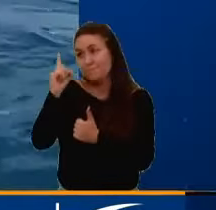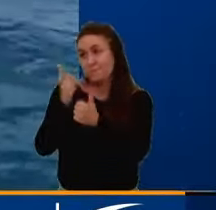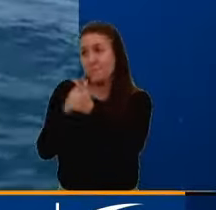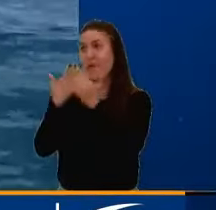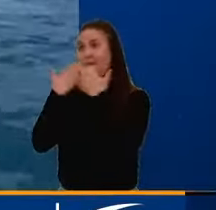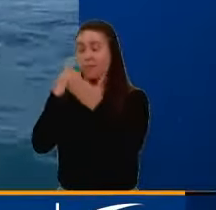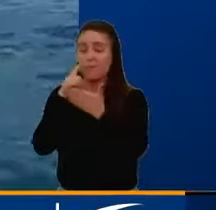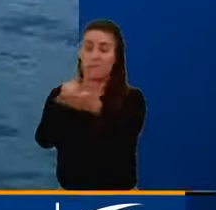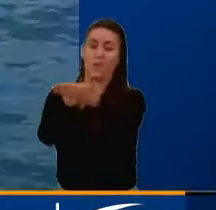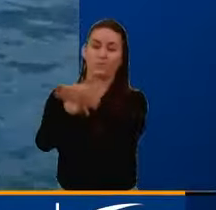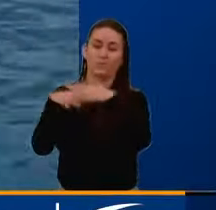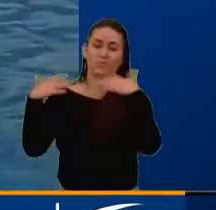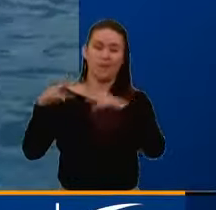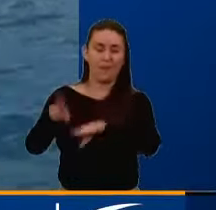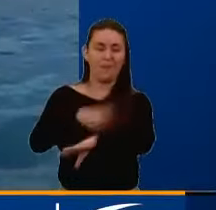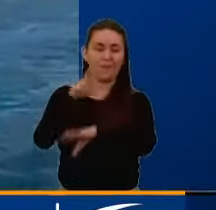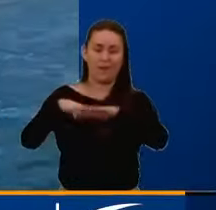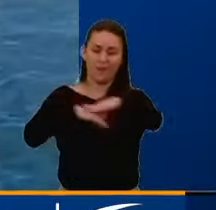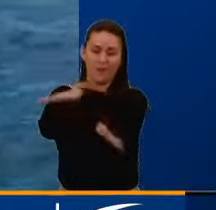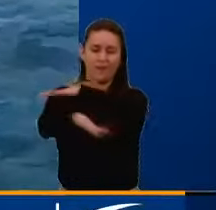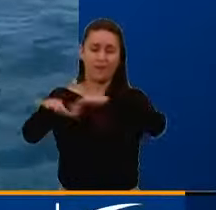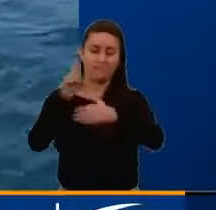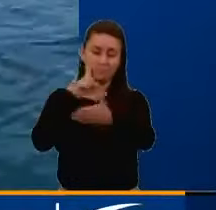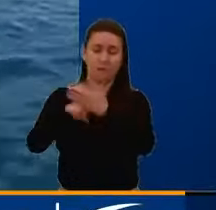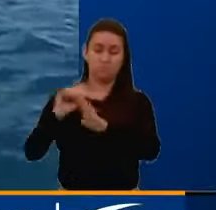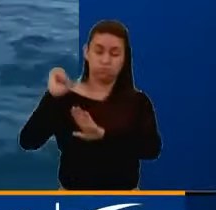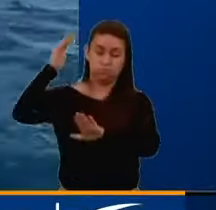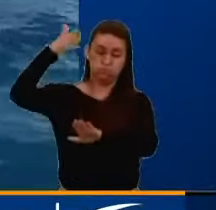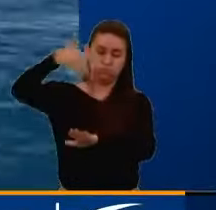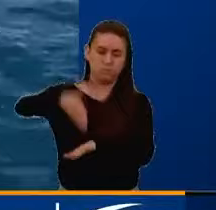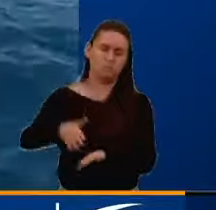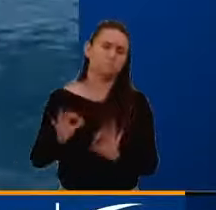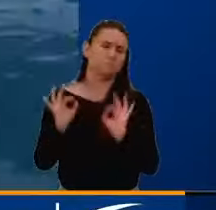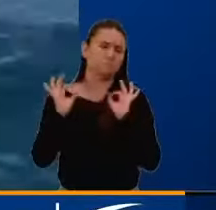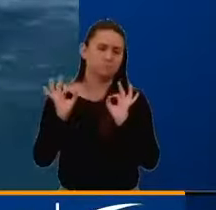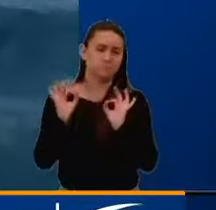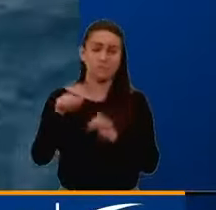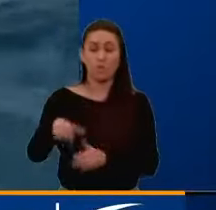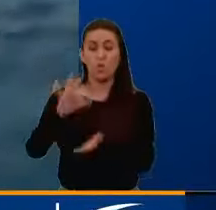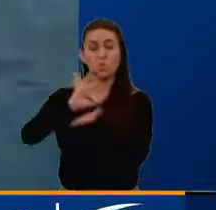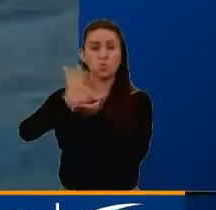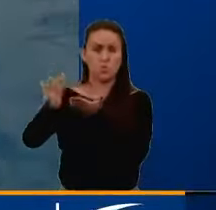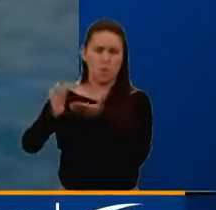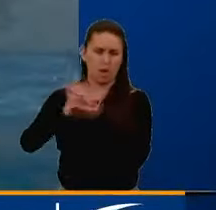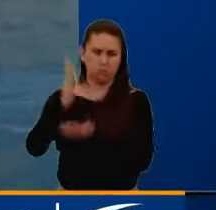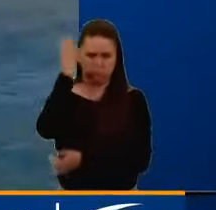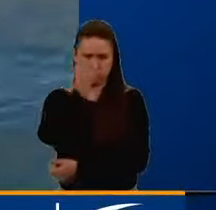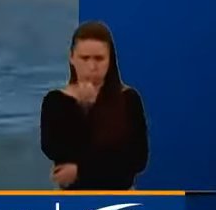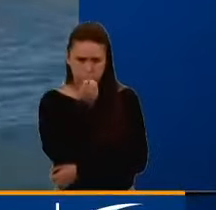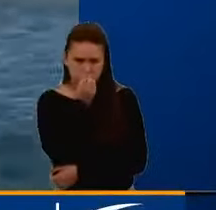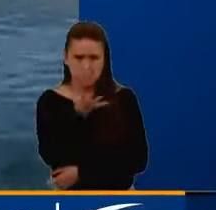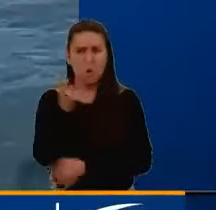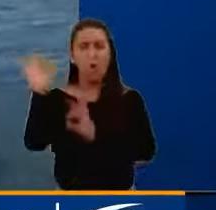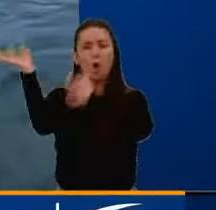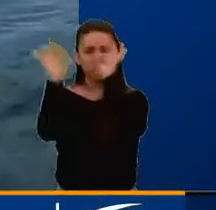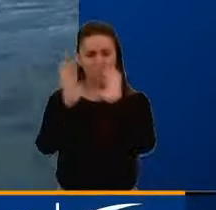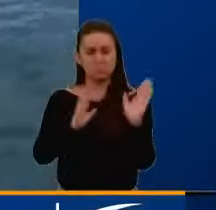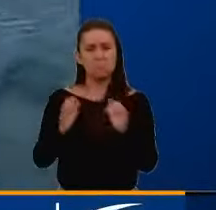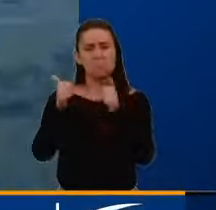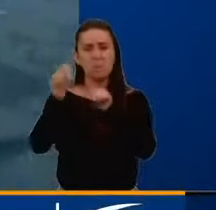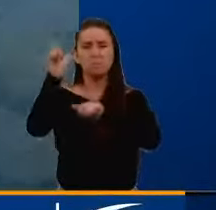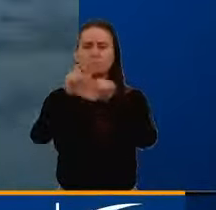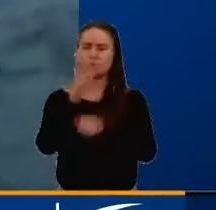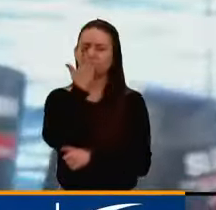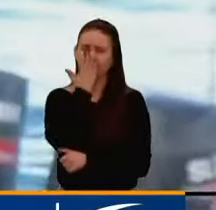creación de la naturaleza, y es algo muy maravilloso. Tumaco es un buen destino, es una ciudad muy bonita, una ciudad organizada y la gente muy cálida.